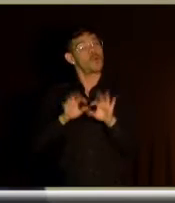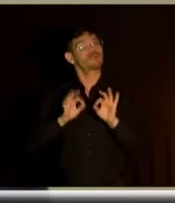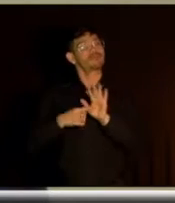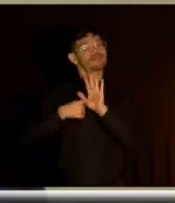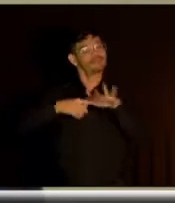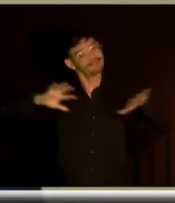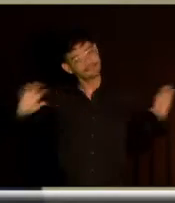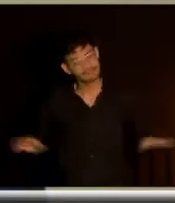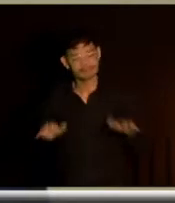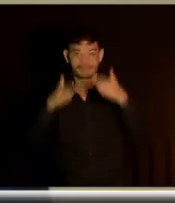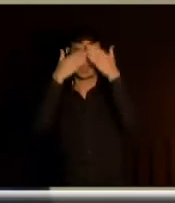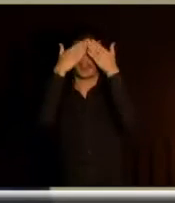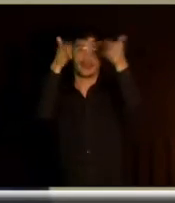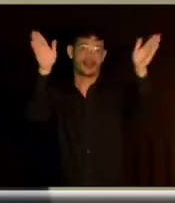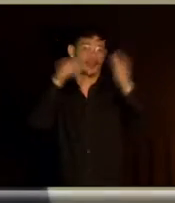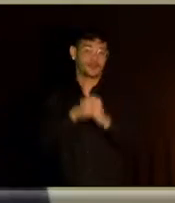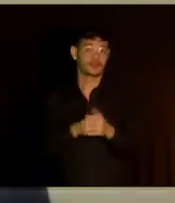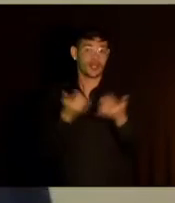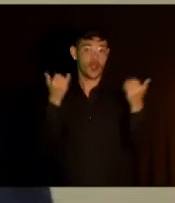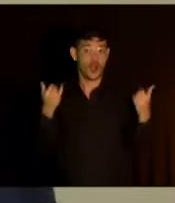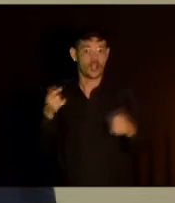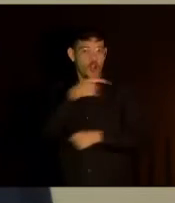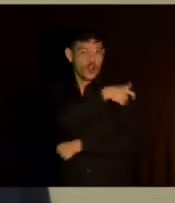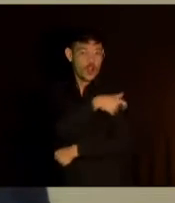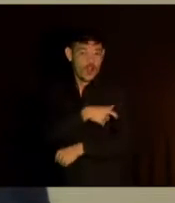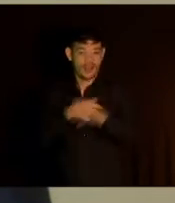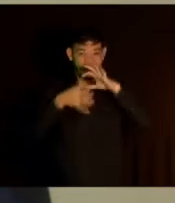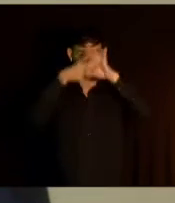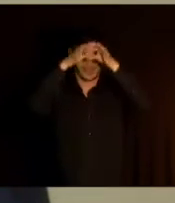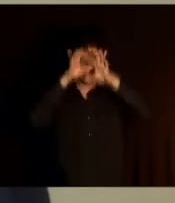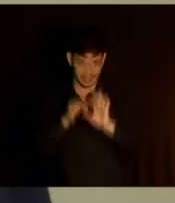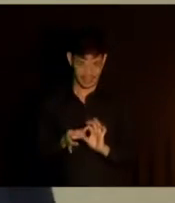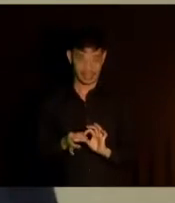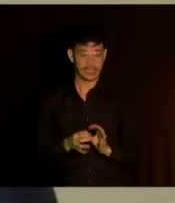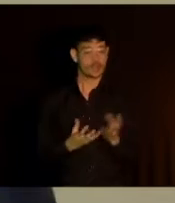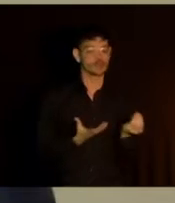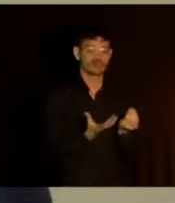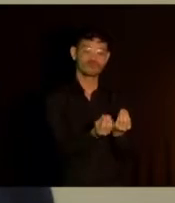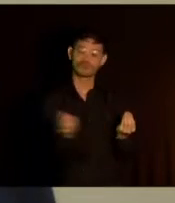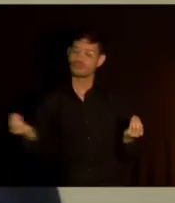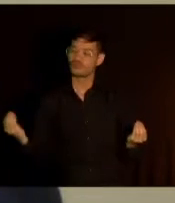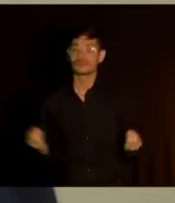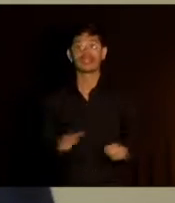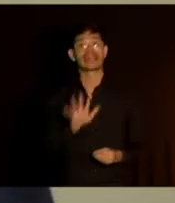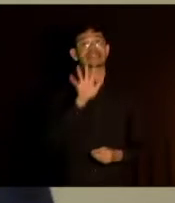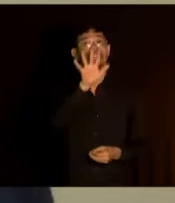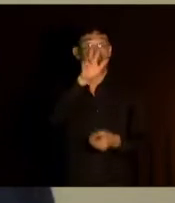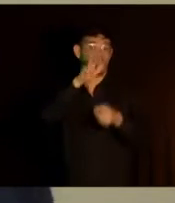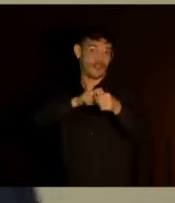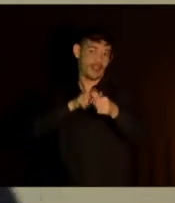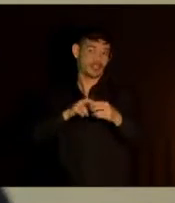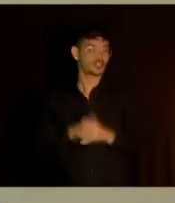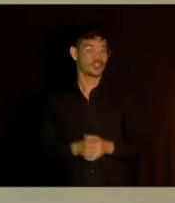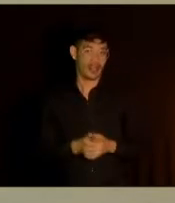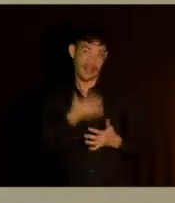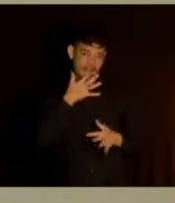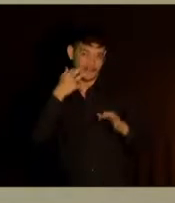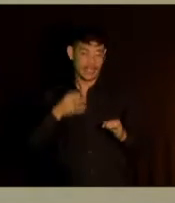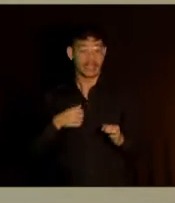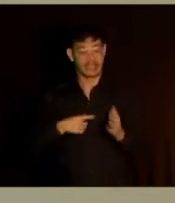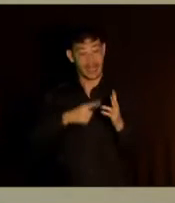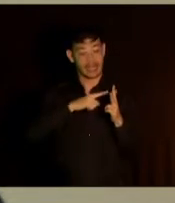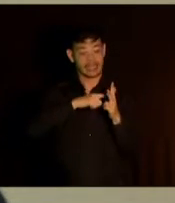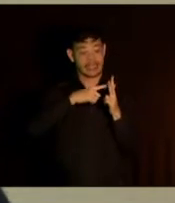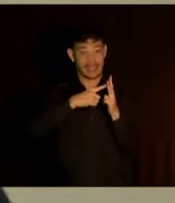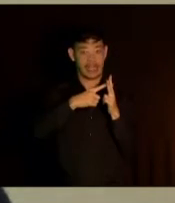Colombiano está compuesto por 5 federaciones. Es decir, si 3 caciques se ponen de acuerdo, deciden